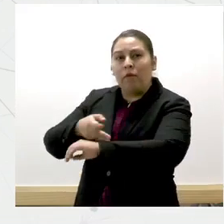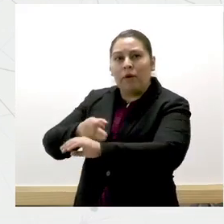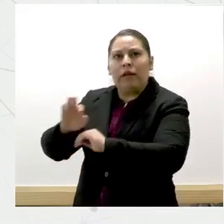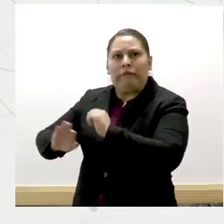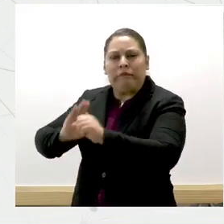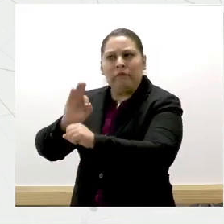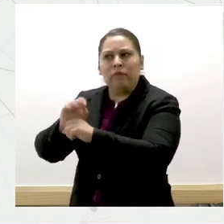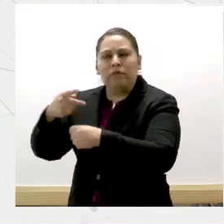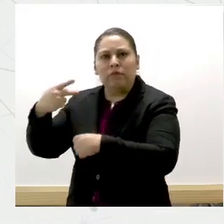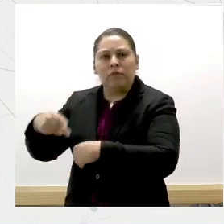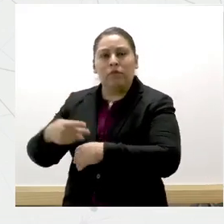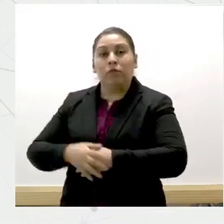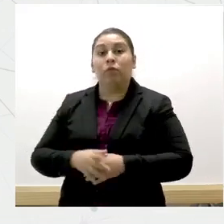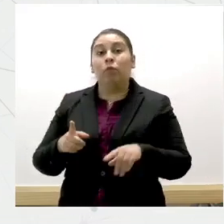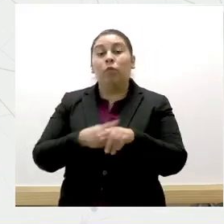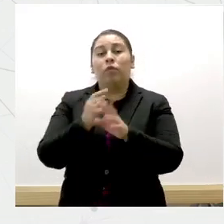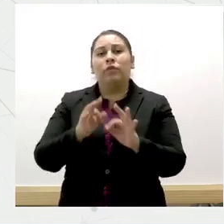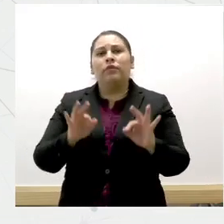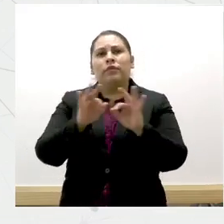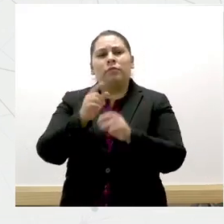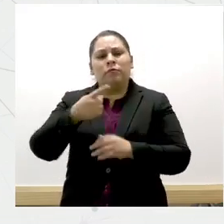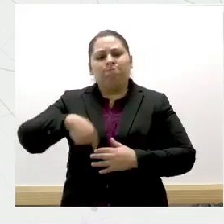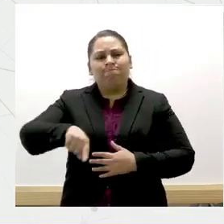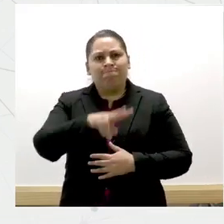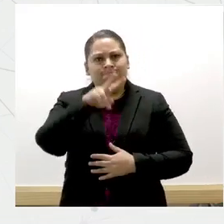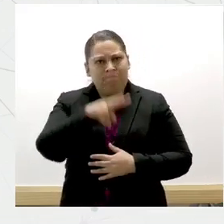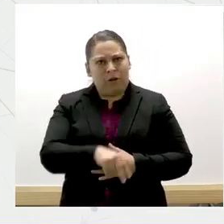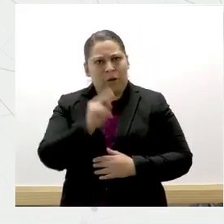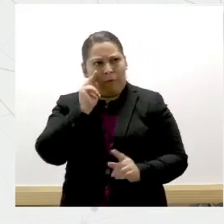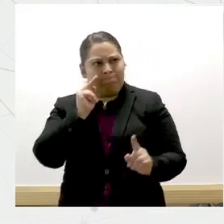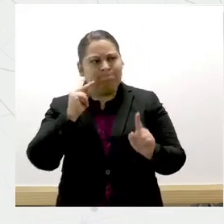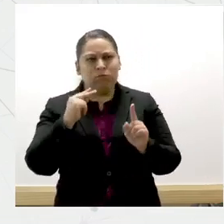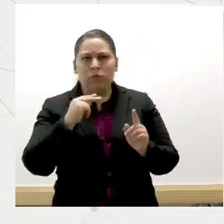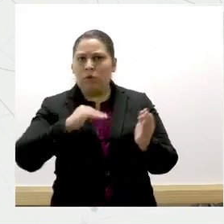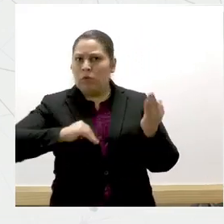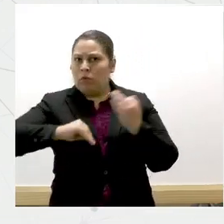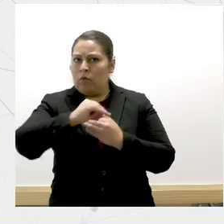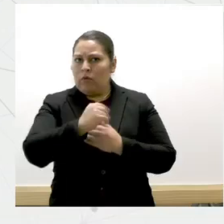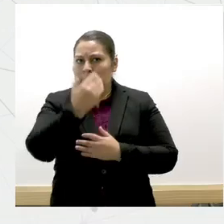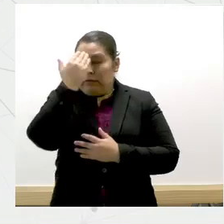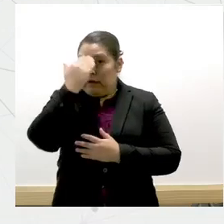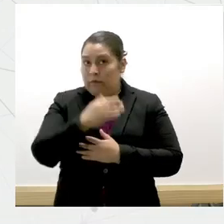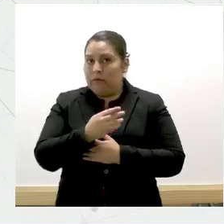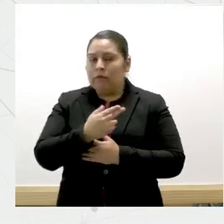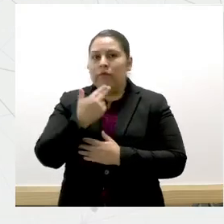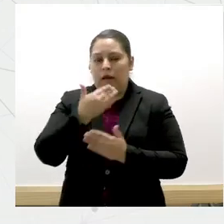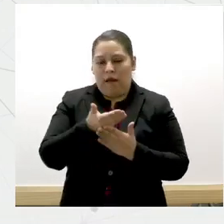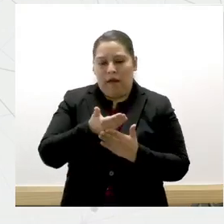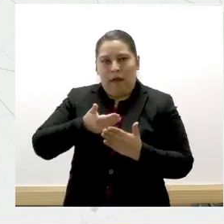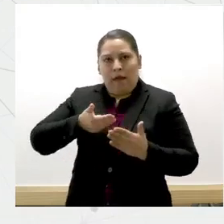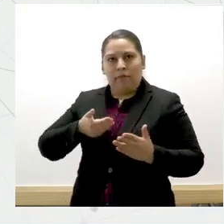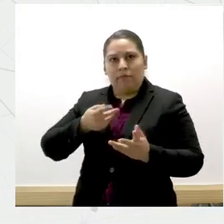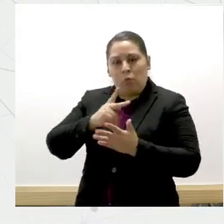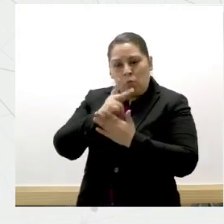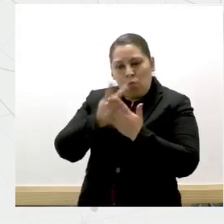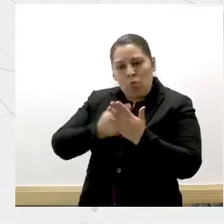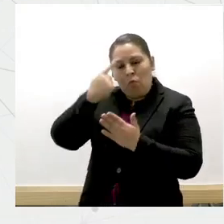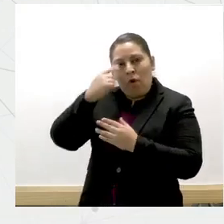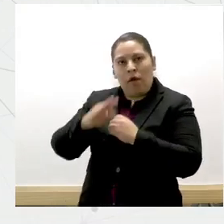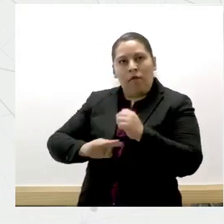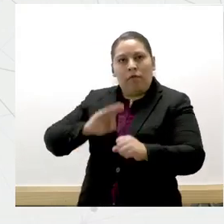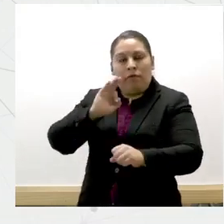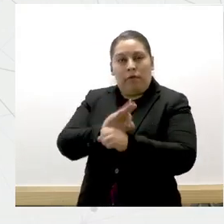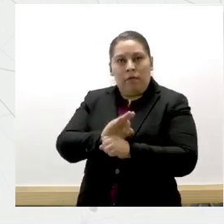importante que tengamos esa ética, esa visión íntegra desde el diseño, de prevenir esa posible discriminación, ese